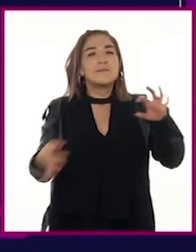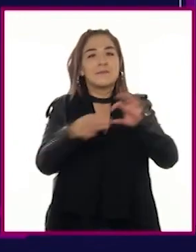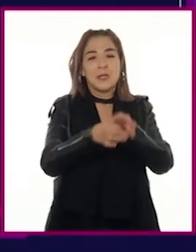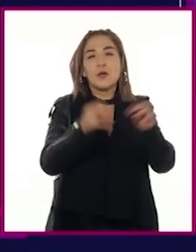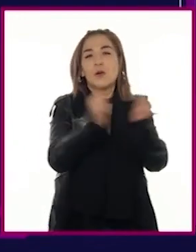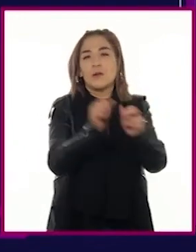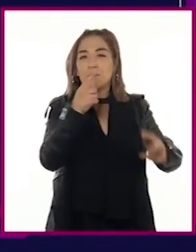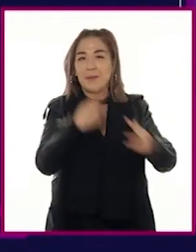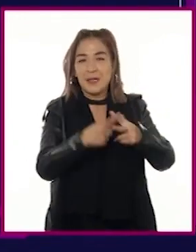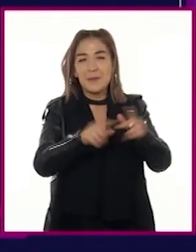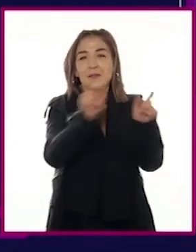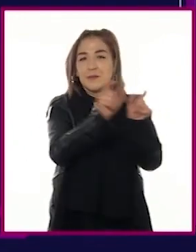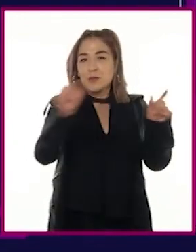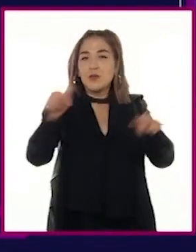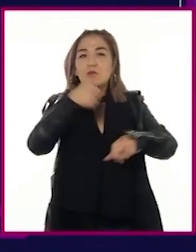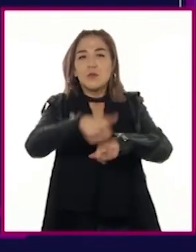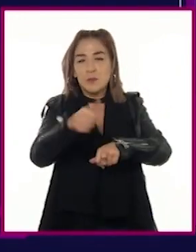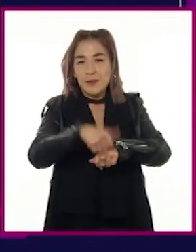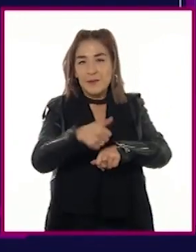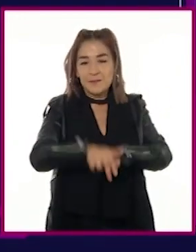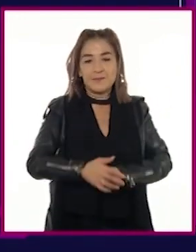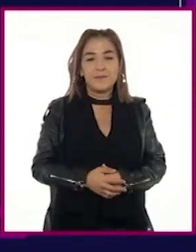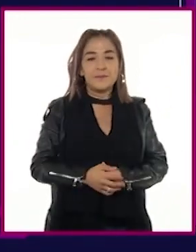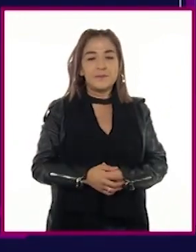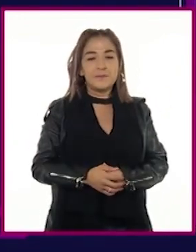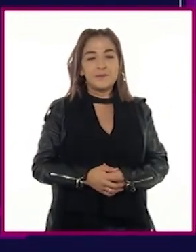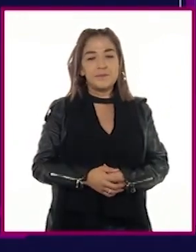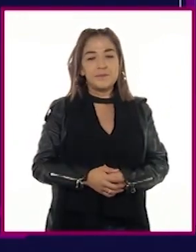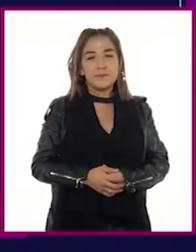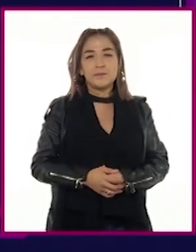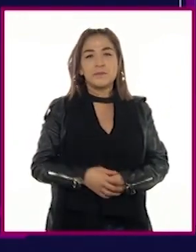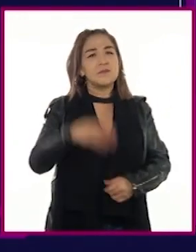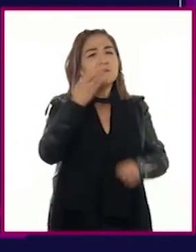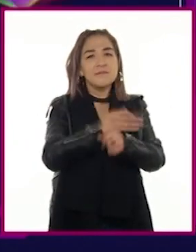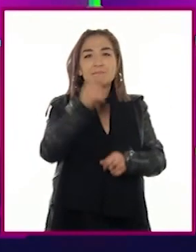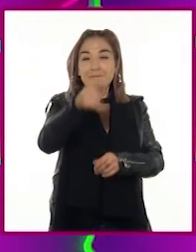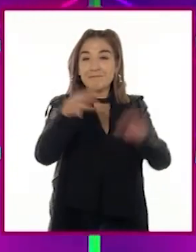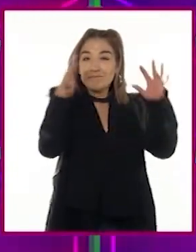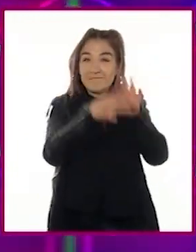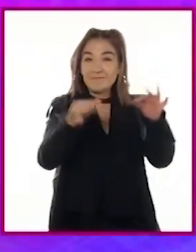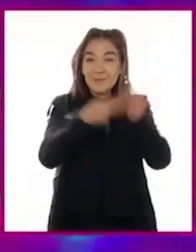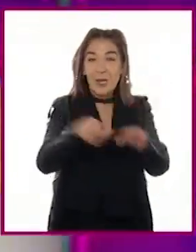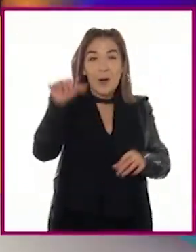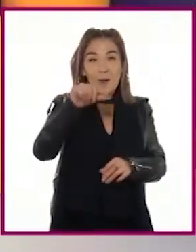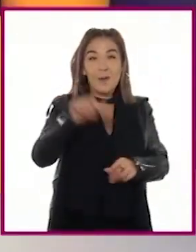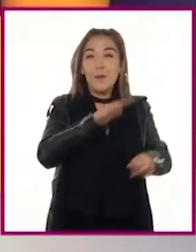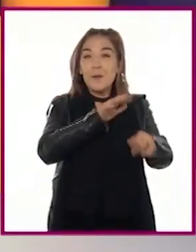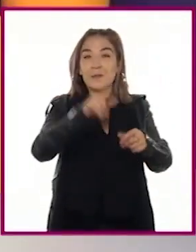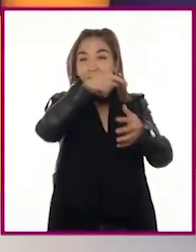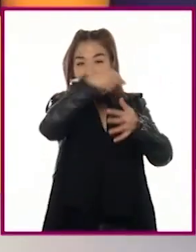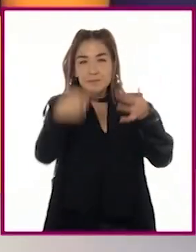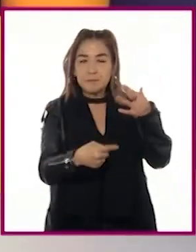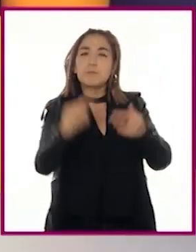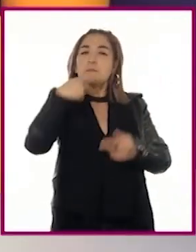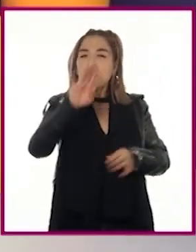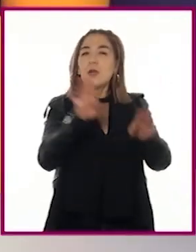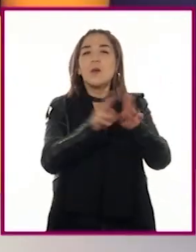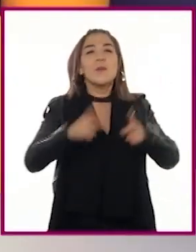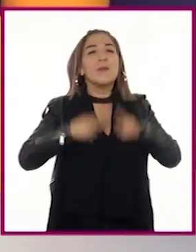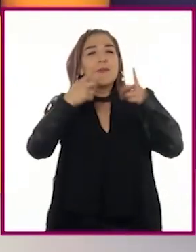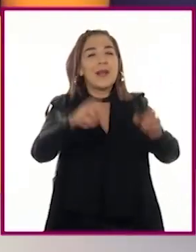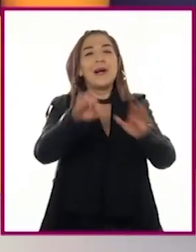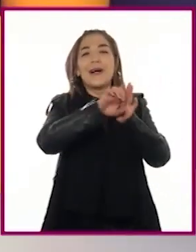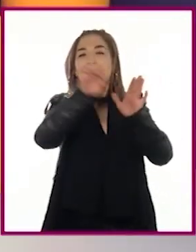expresiones algebraicas. Como es de suponer, no se abordaron todos los conceptos fundamentales, pero se han ejemplificado